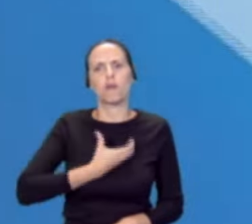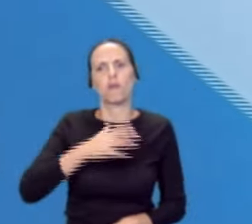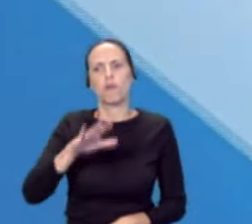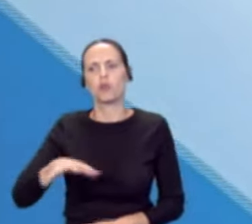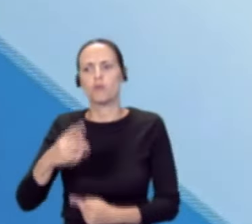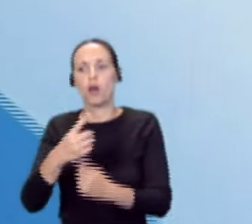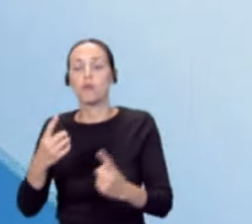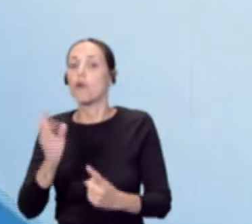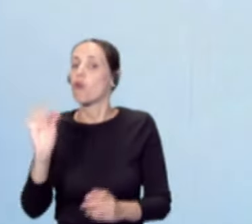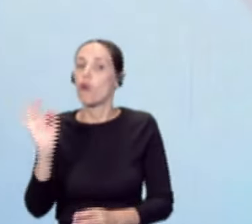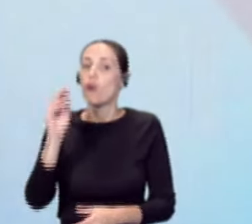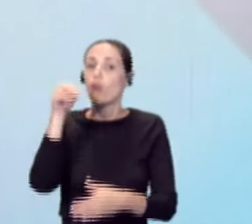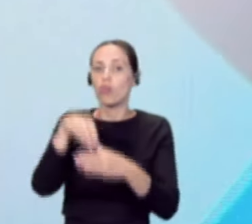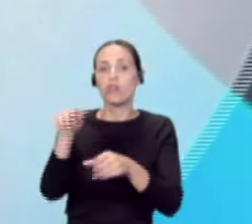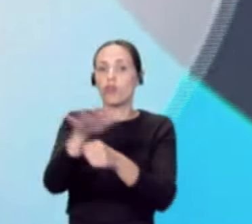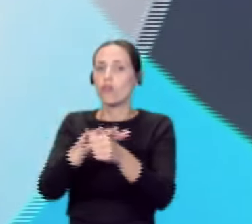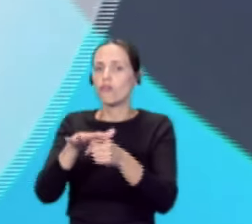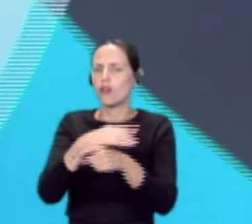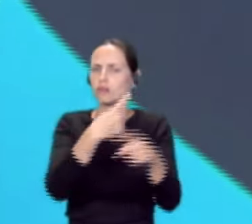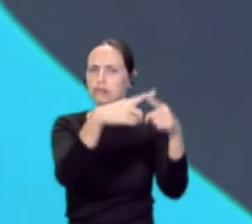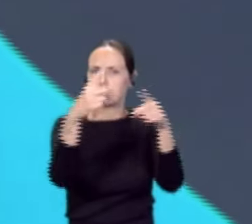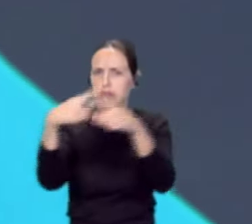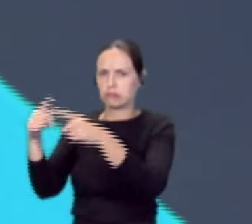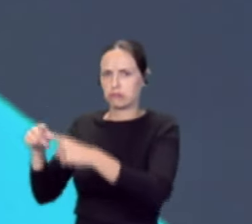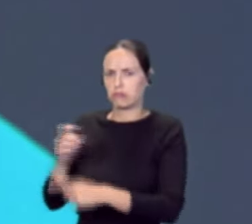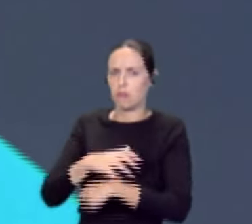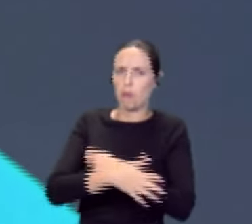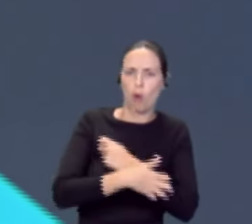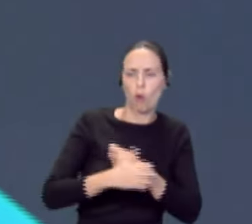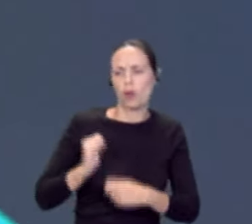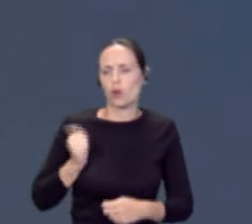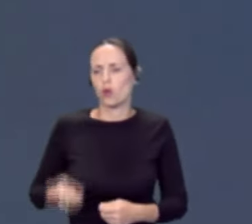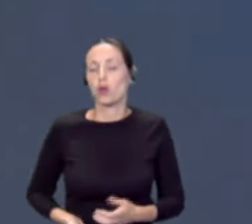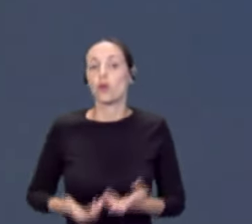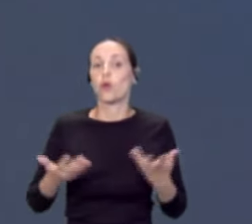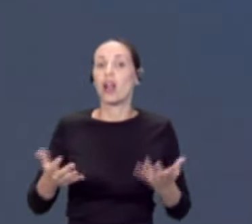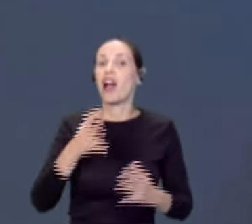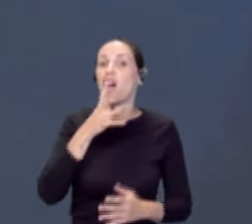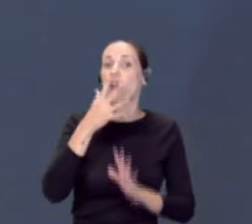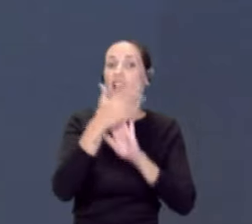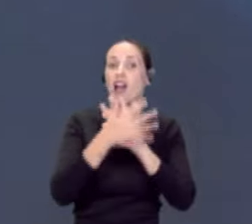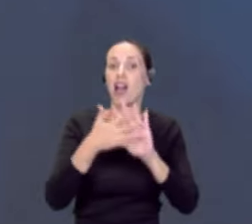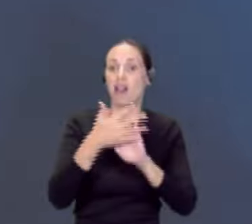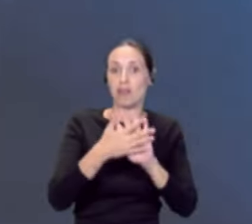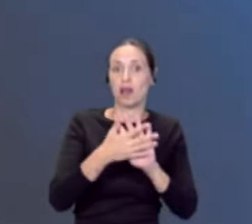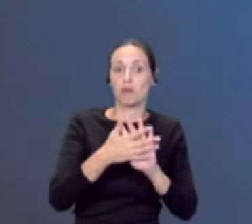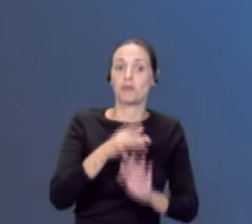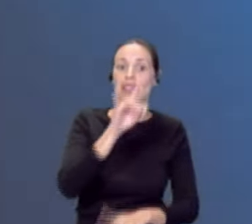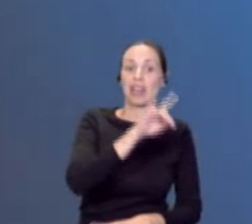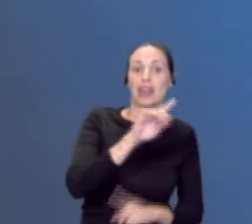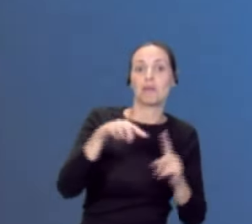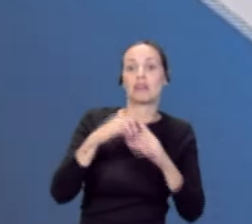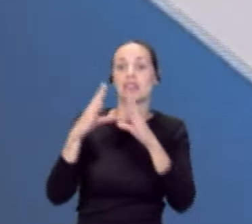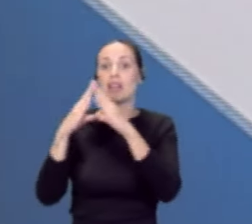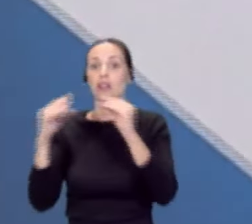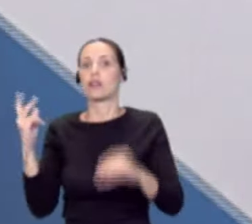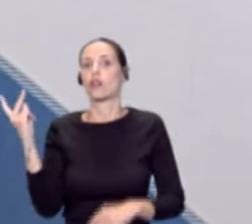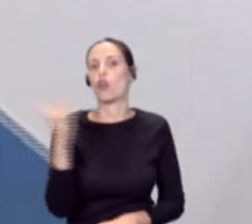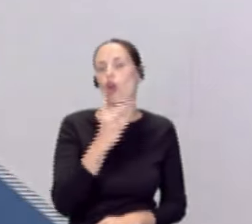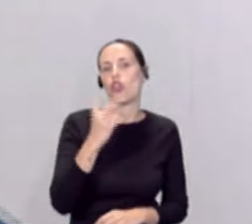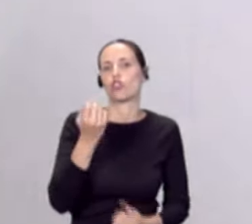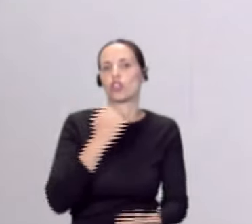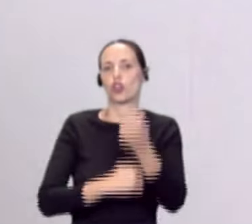barrios, en los mismos barrios aquí en el archipiélago. Y ahora hablamos de cómo somos la comunidad junto a Andalucía con mayor economía sumergida de